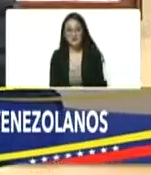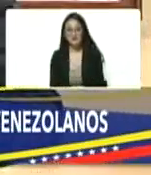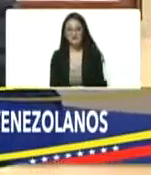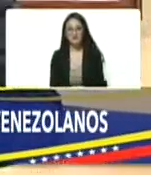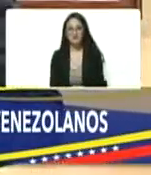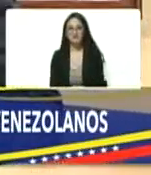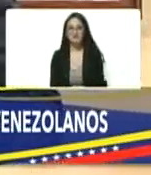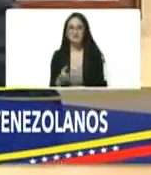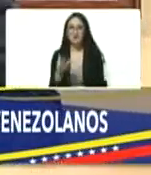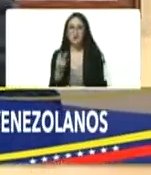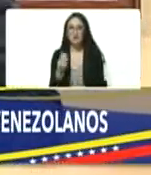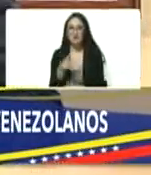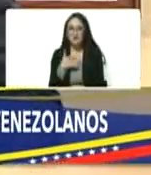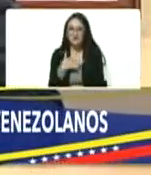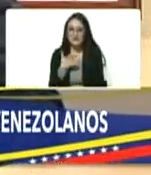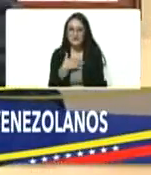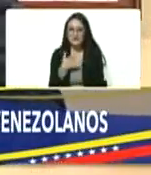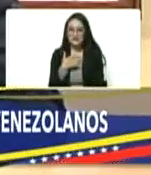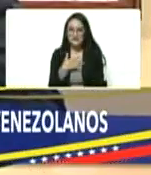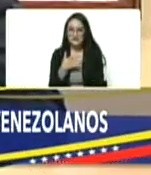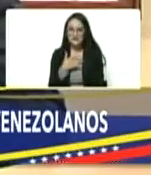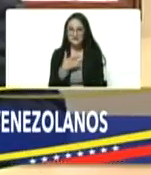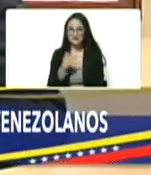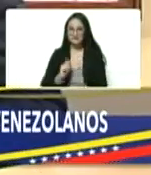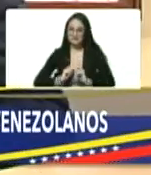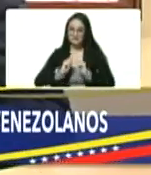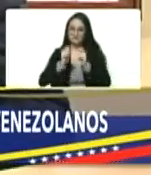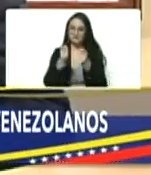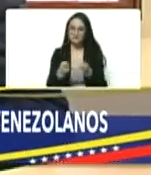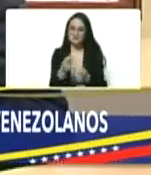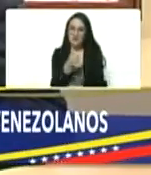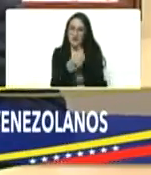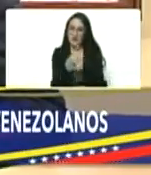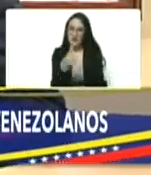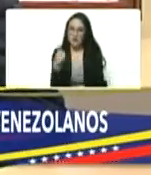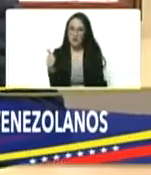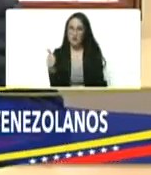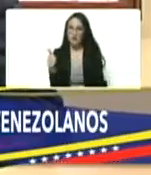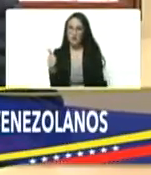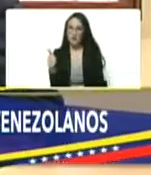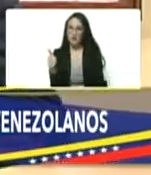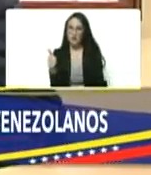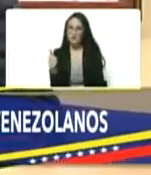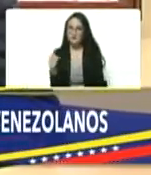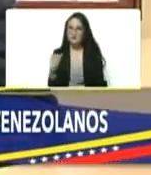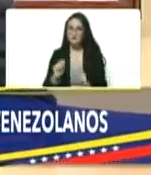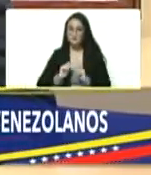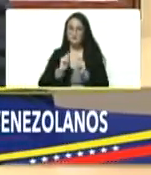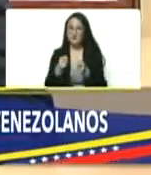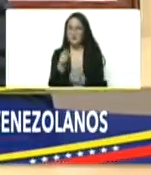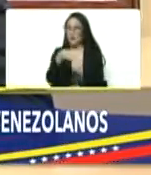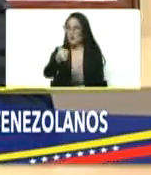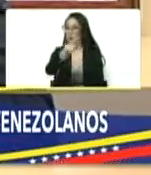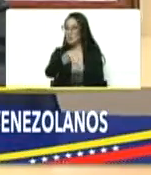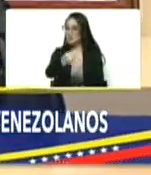mucho sentimiento dedicarles a cada uno de ustedes y dedicándoselos a